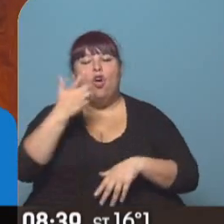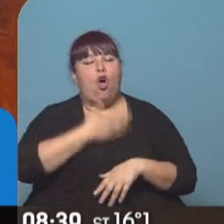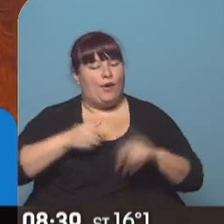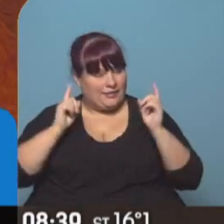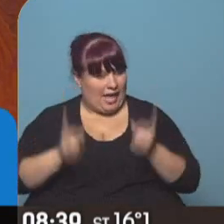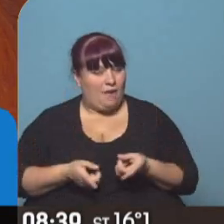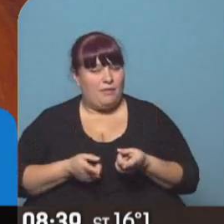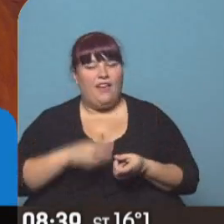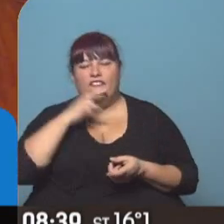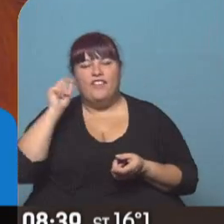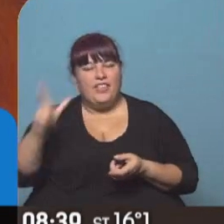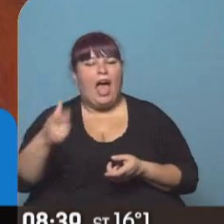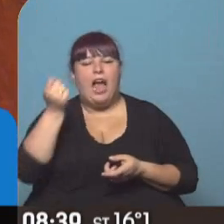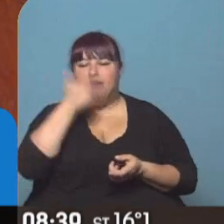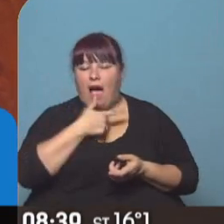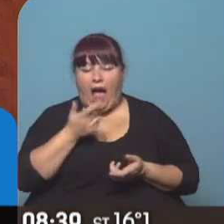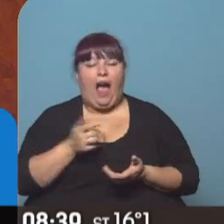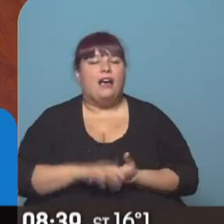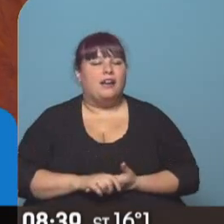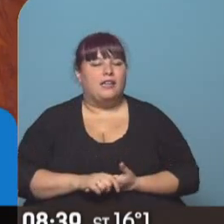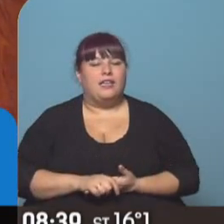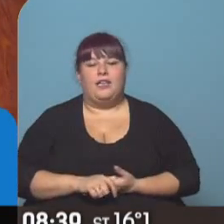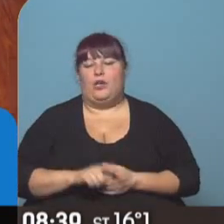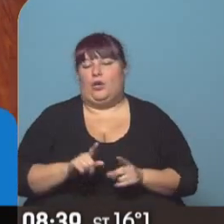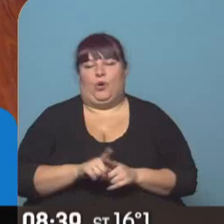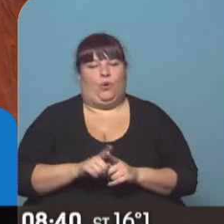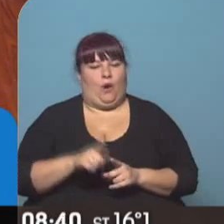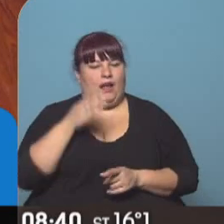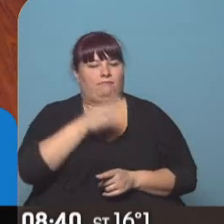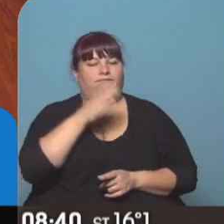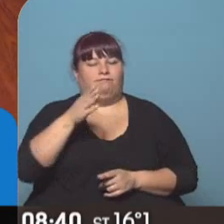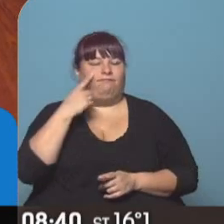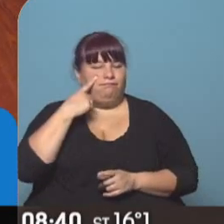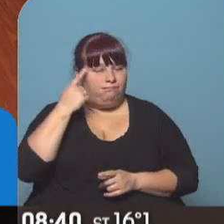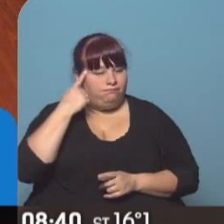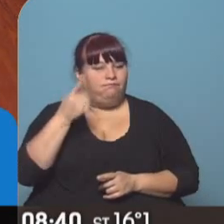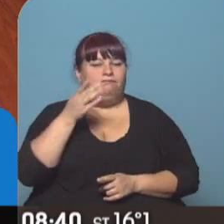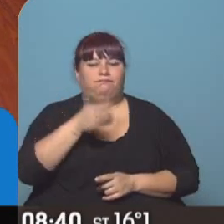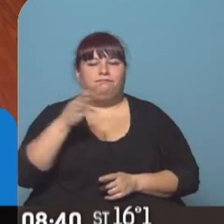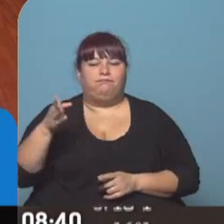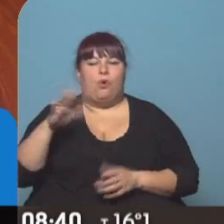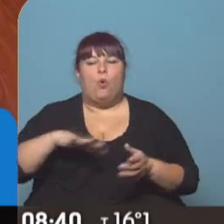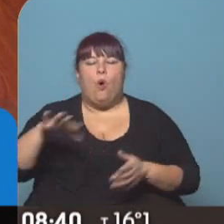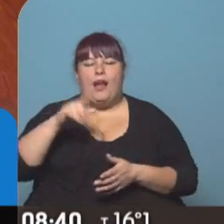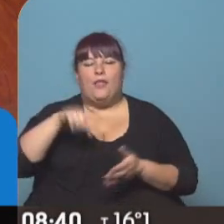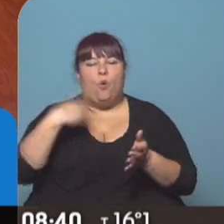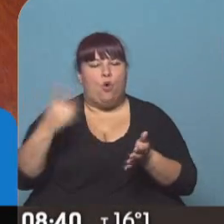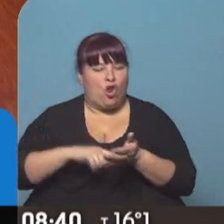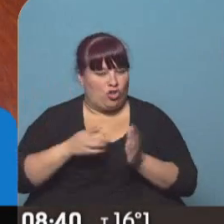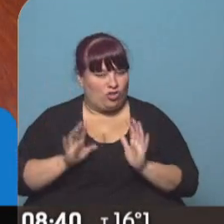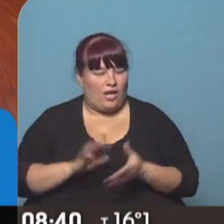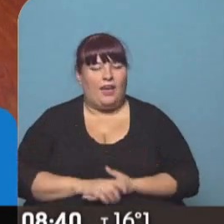también maría eugenia vidal o macri están recorriendo empiezan a recorrer algunos puntos de la provincia de buenos